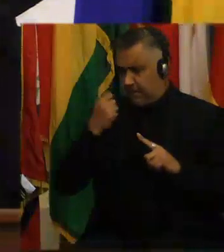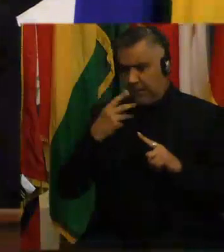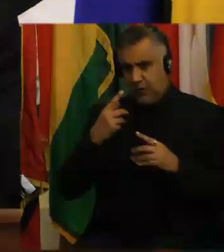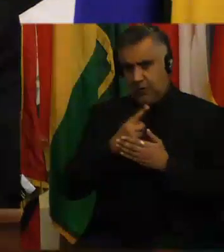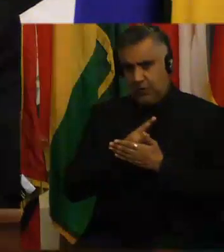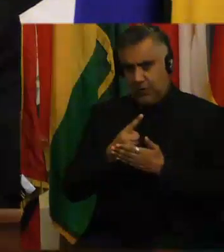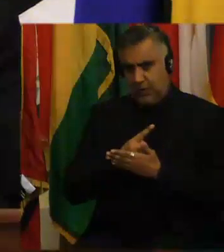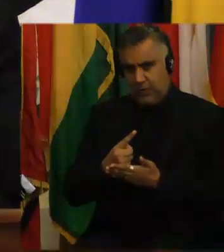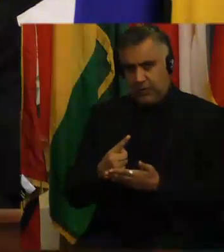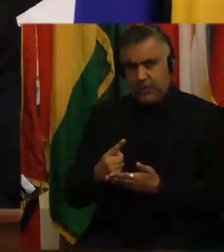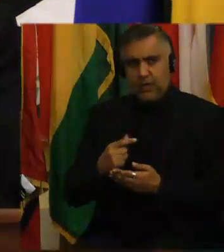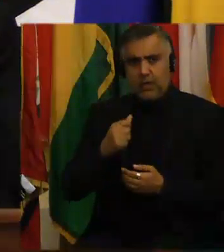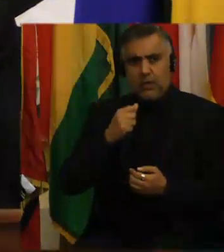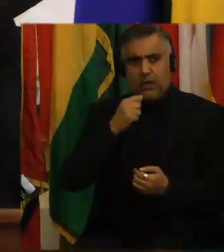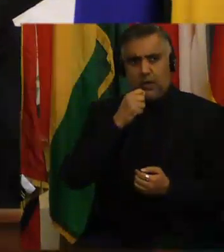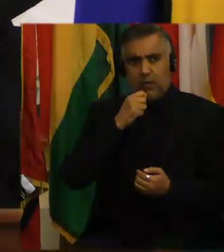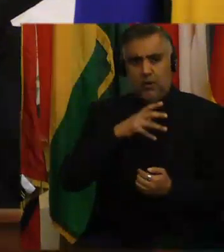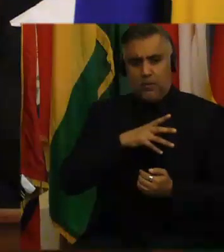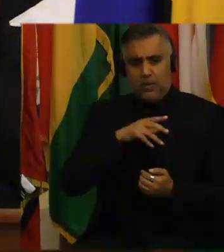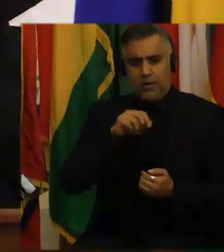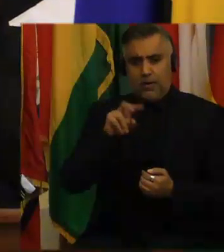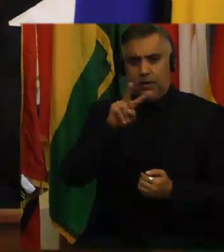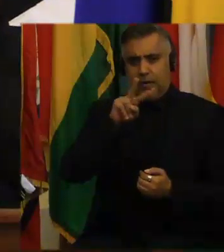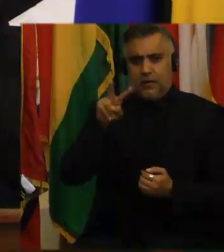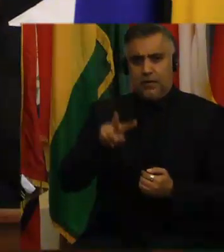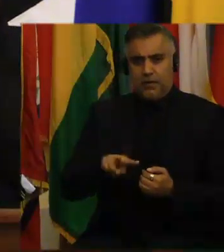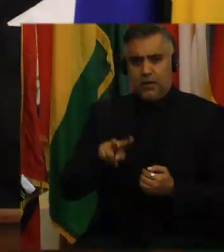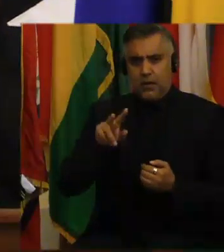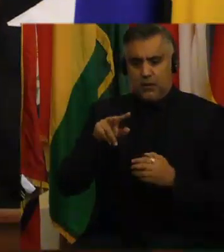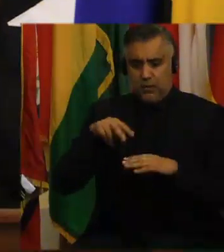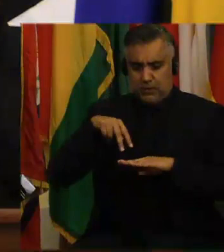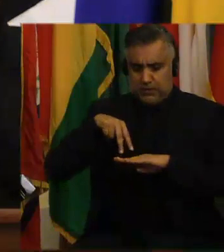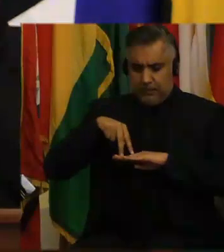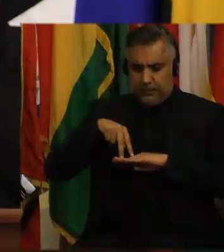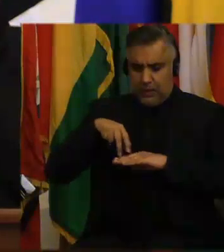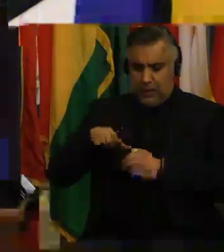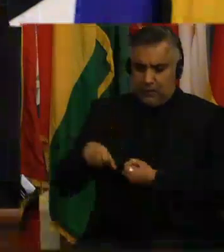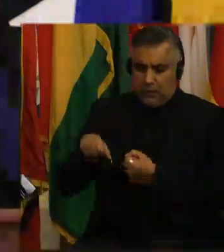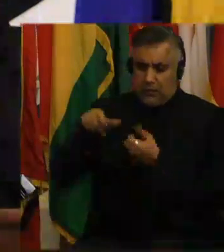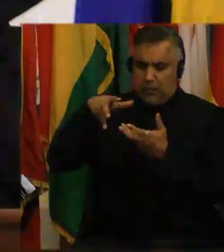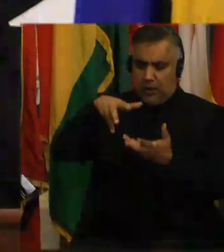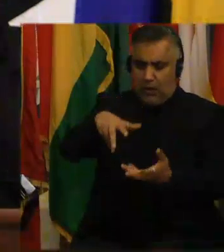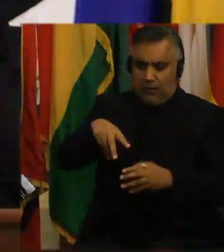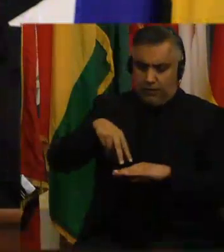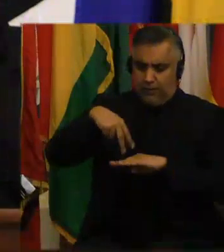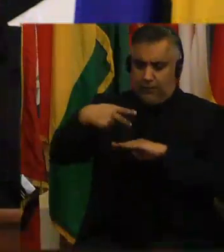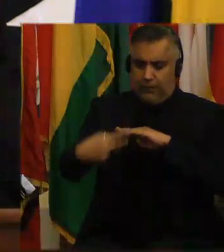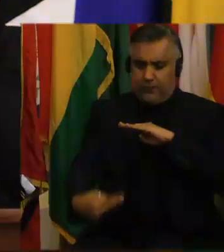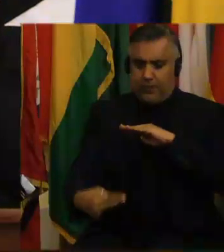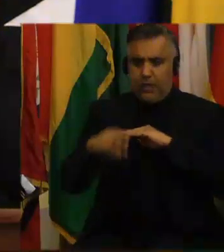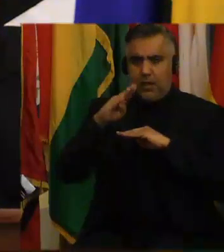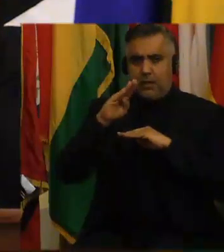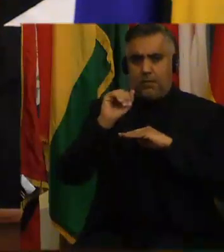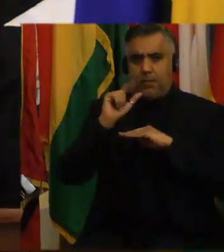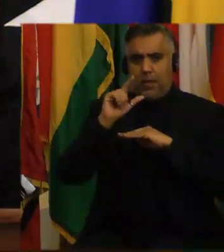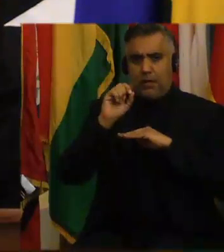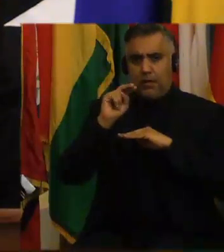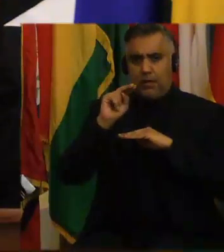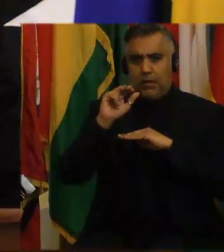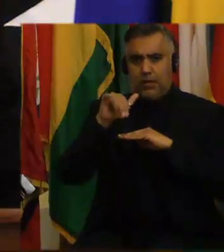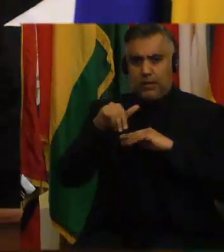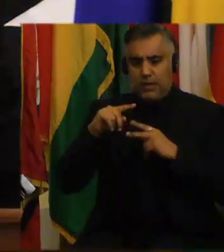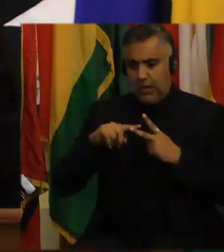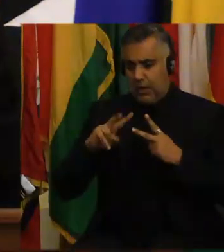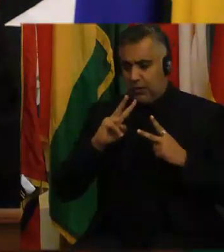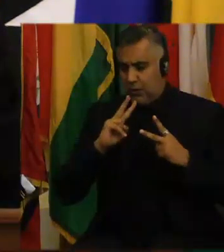un balcón en Venezuela. Una niña de 2 años fue violada en Perú. Una joven fue asesinada